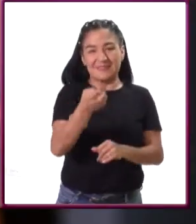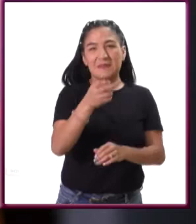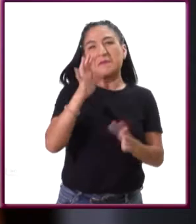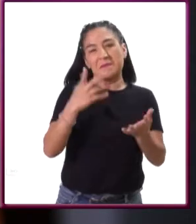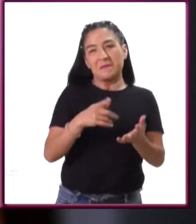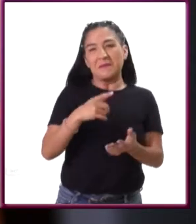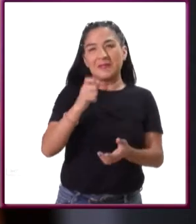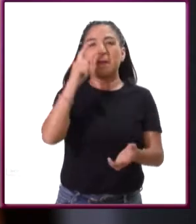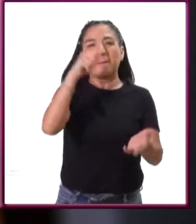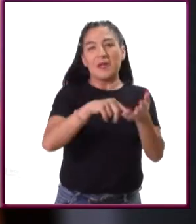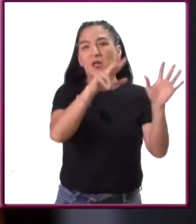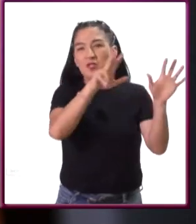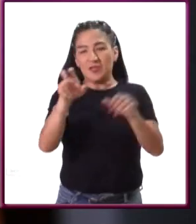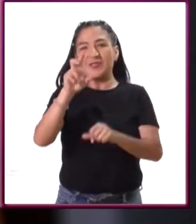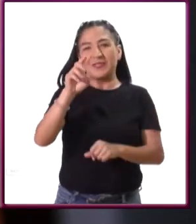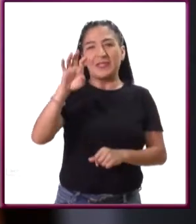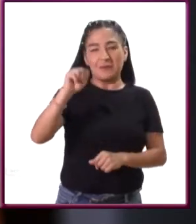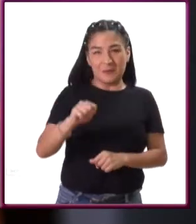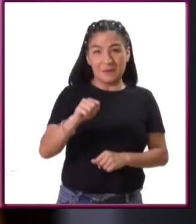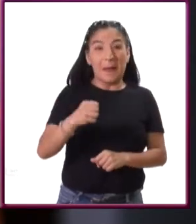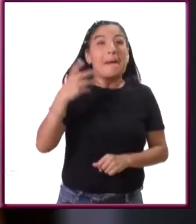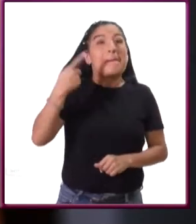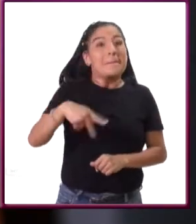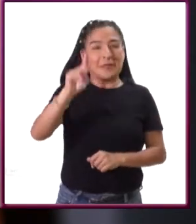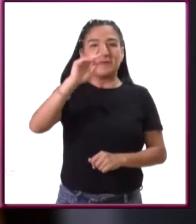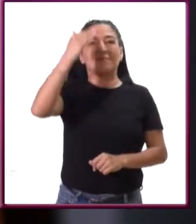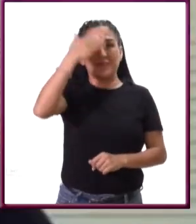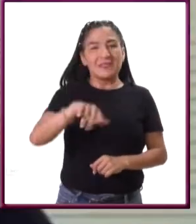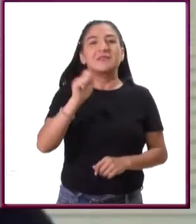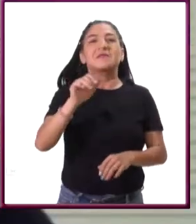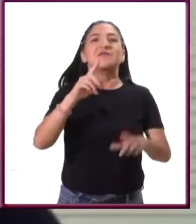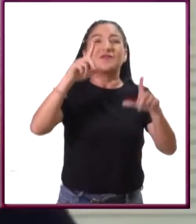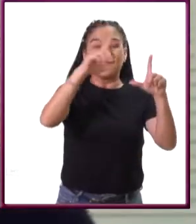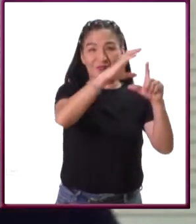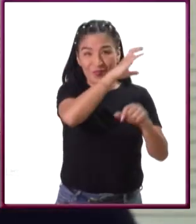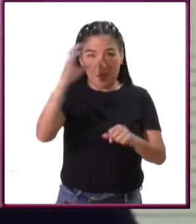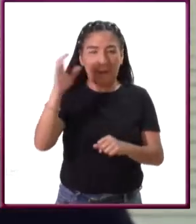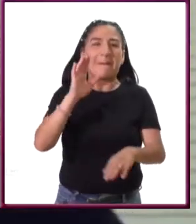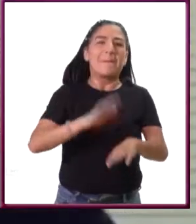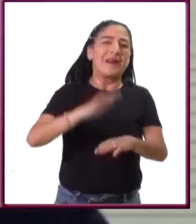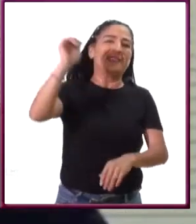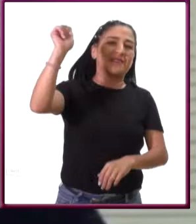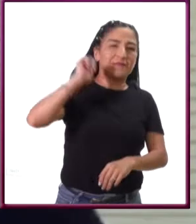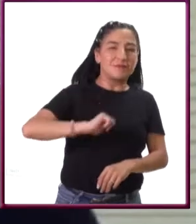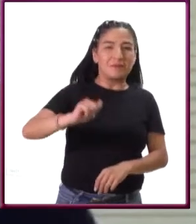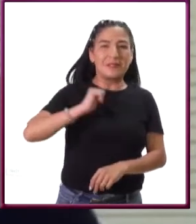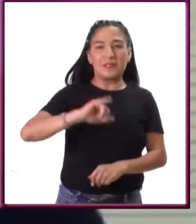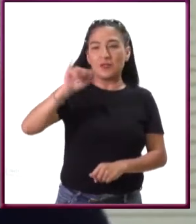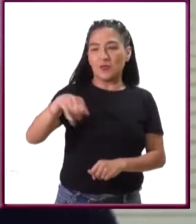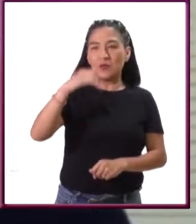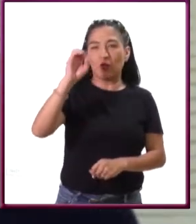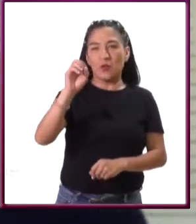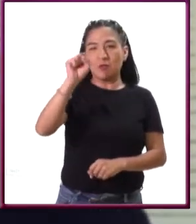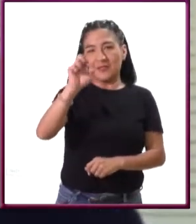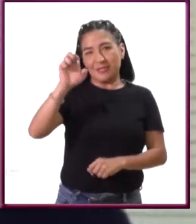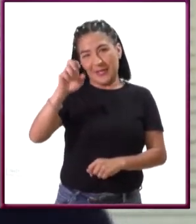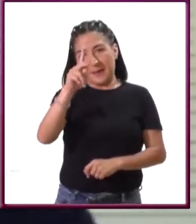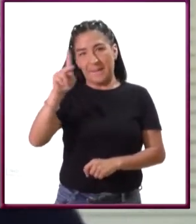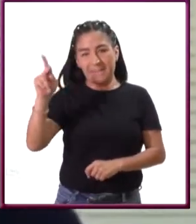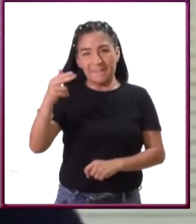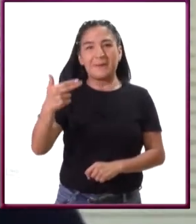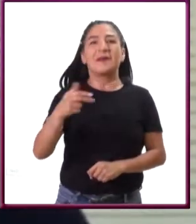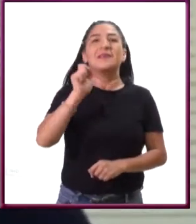de 1839, pero se sabe que hay una fotografía mucho más anterior, realizada por Joseph Nicéphore